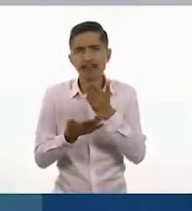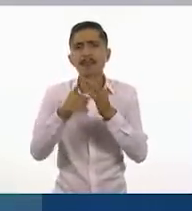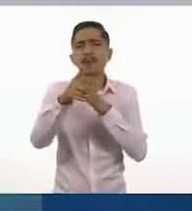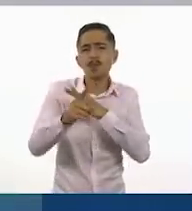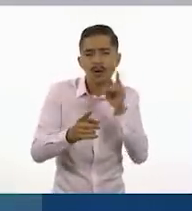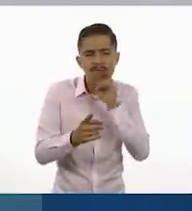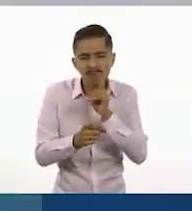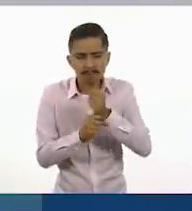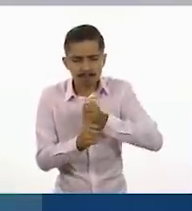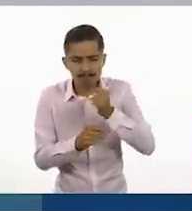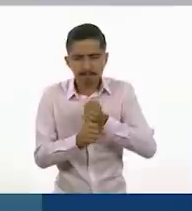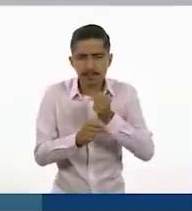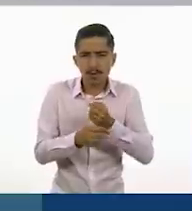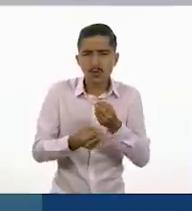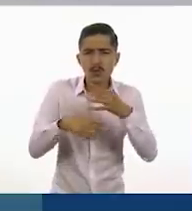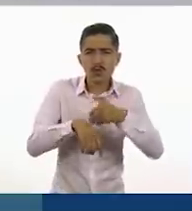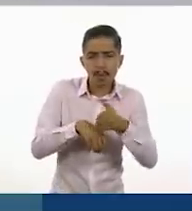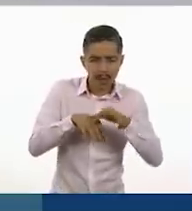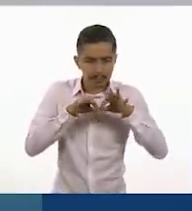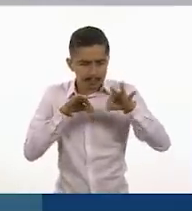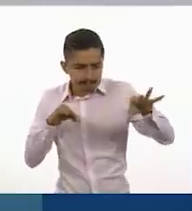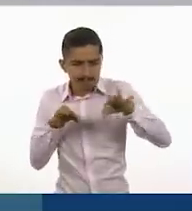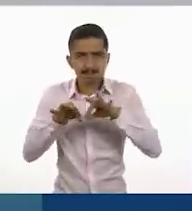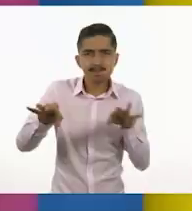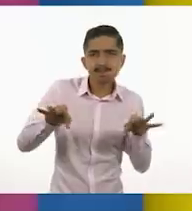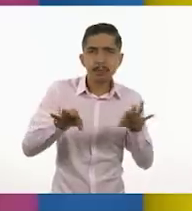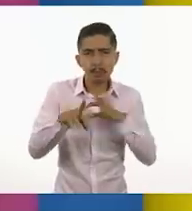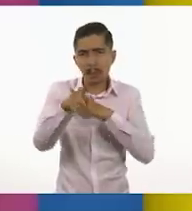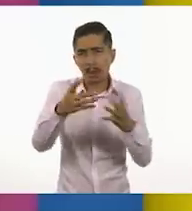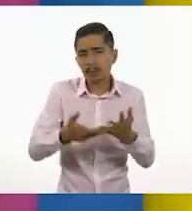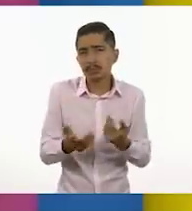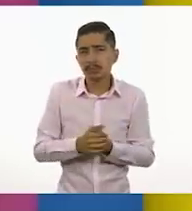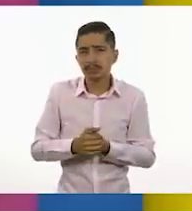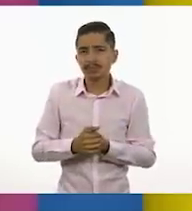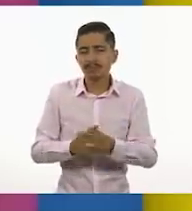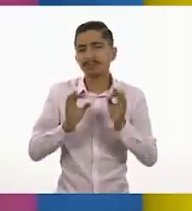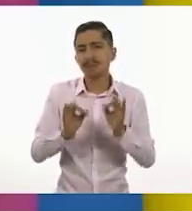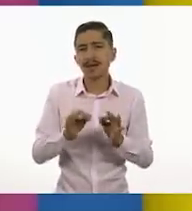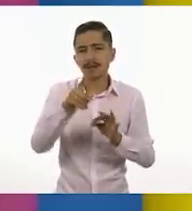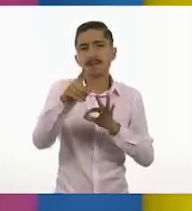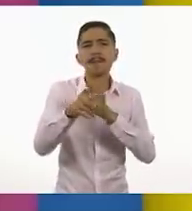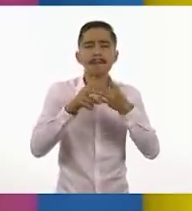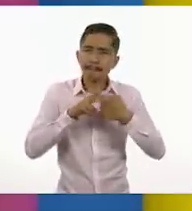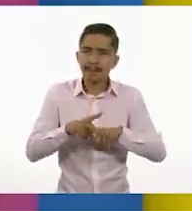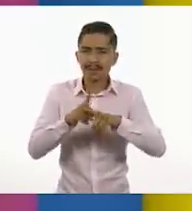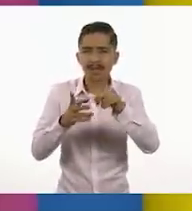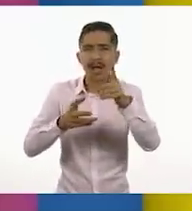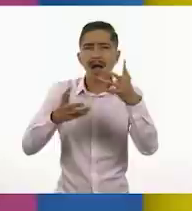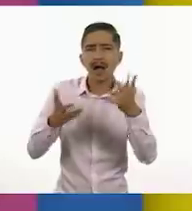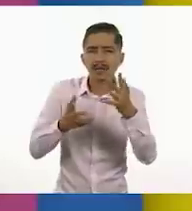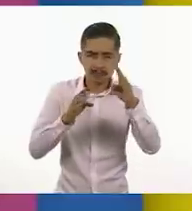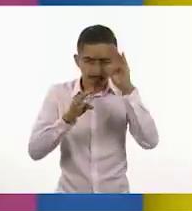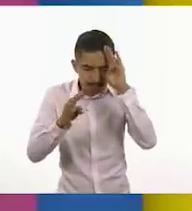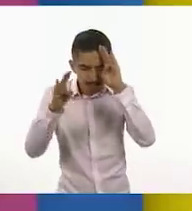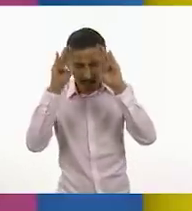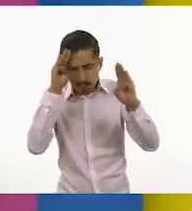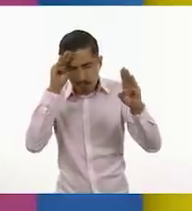y practiquen lo que es la escala numérica. Perfecto. Pues ya lo saben, empiecen a calcular y a